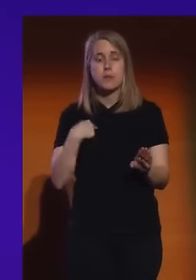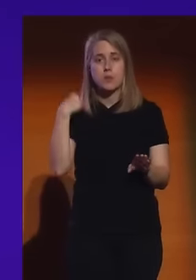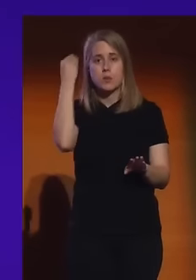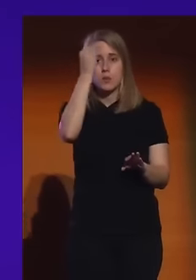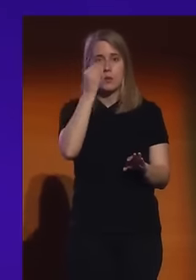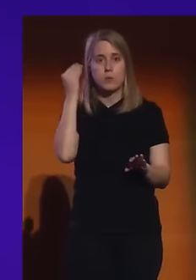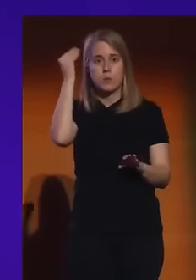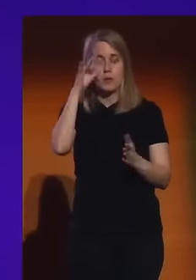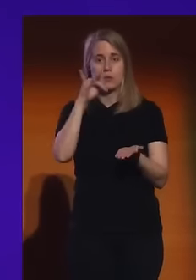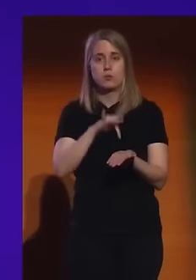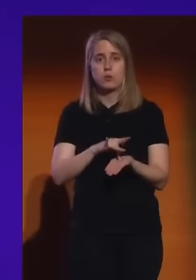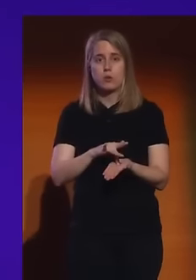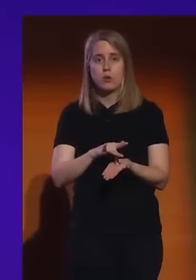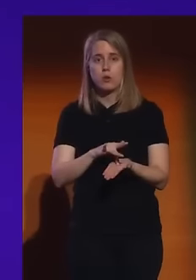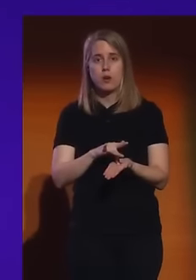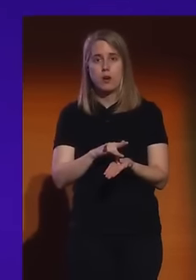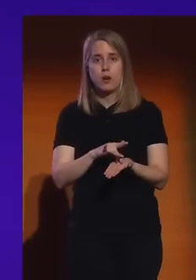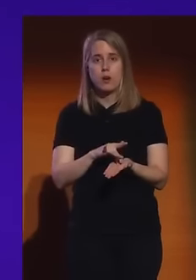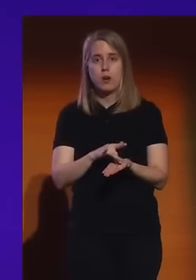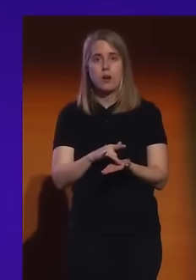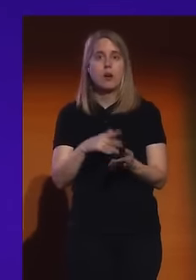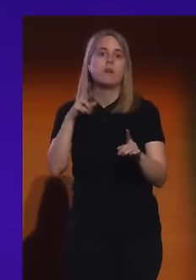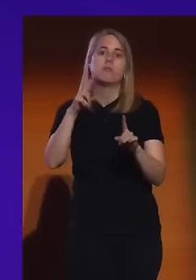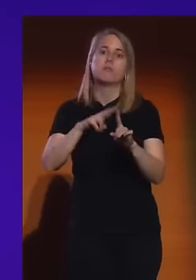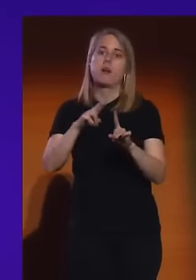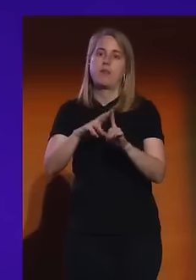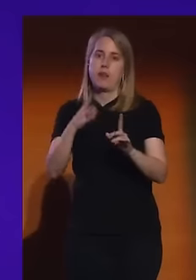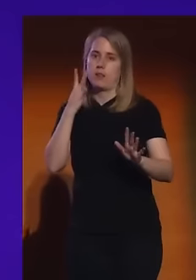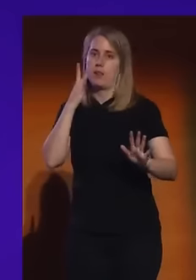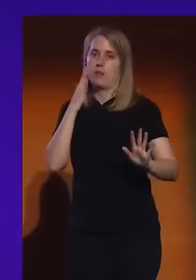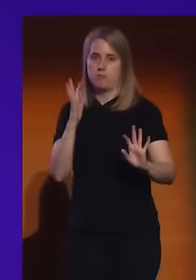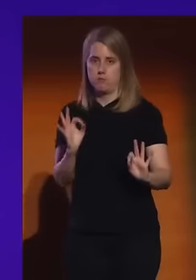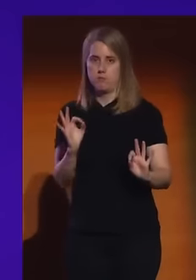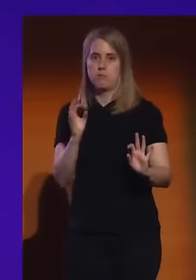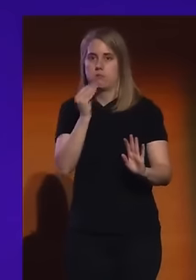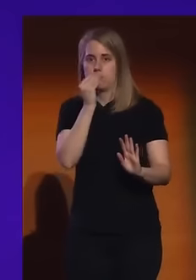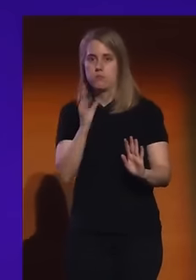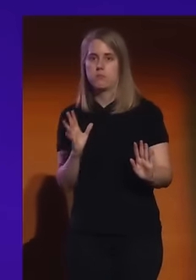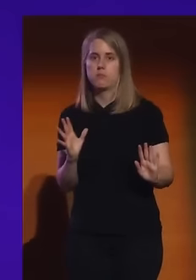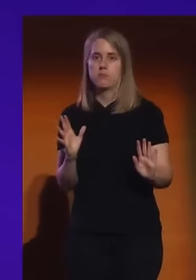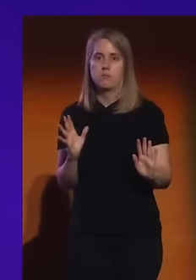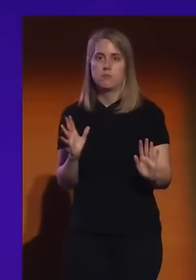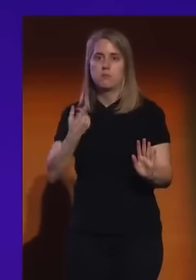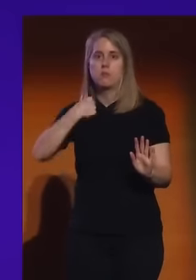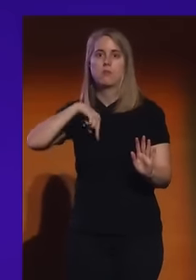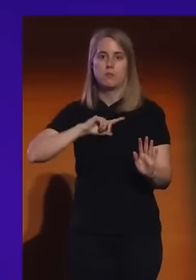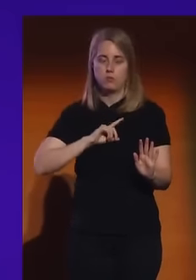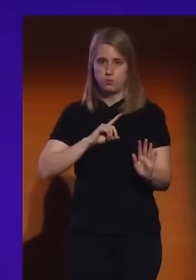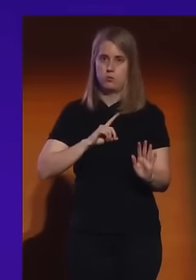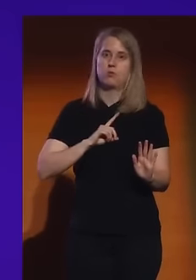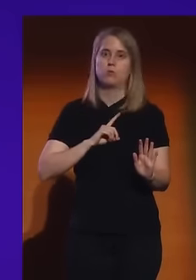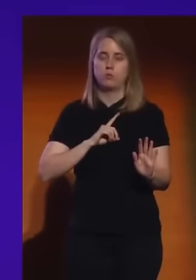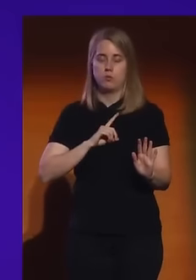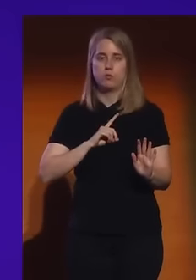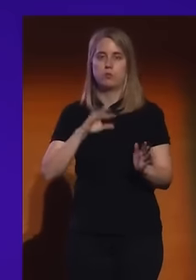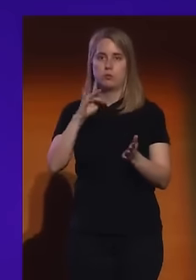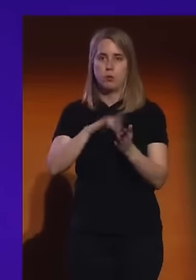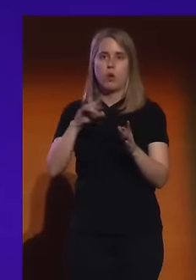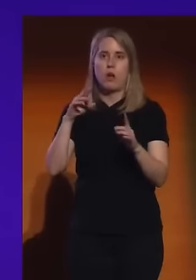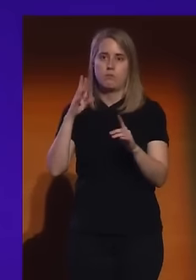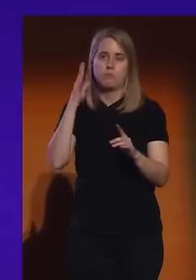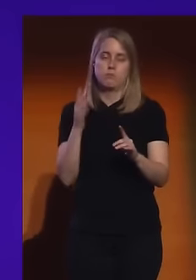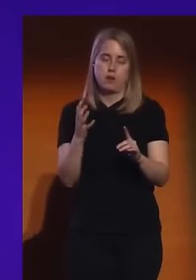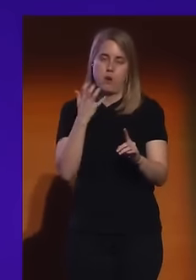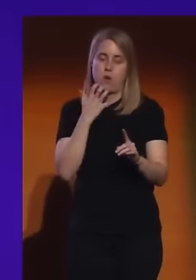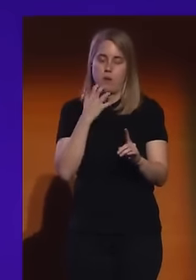creo que en eso también tenemos que ser ejemplares y que en eso también tenemos que ser